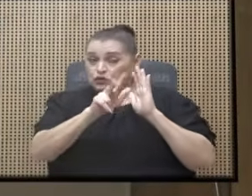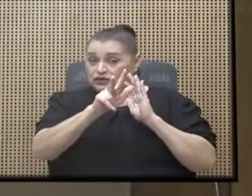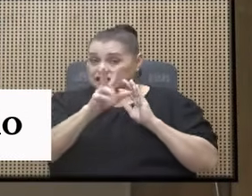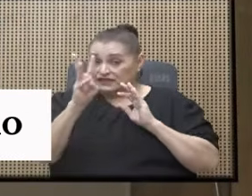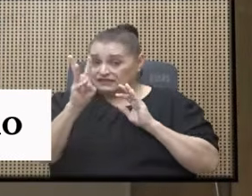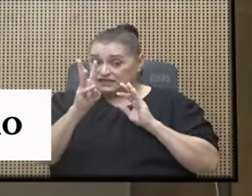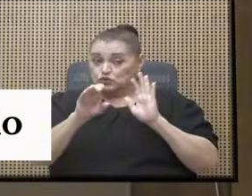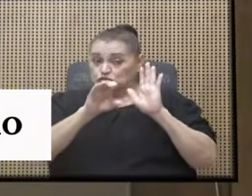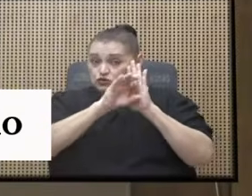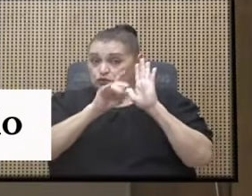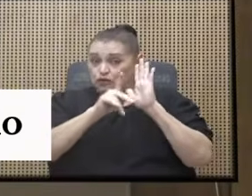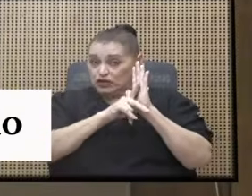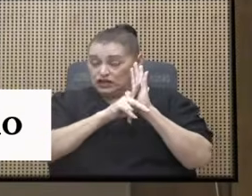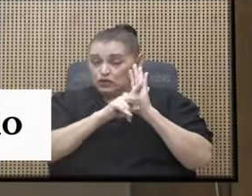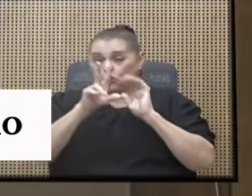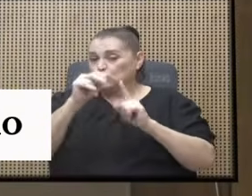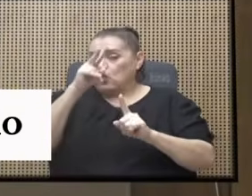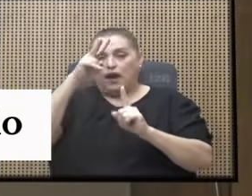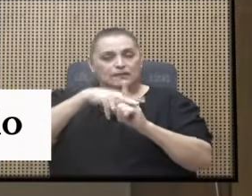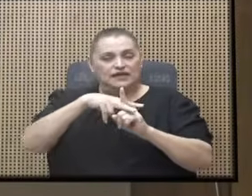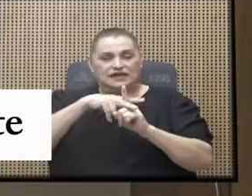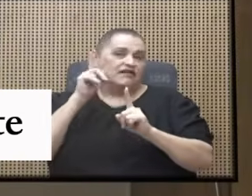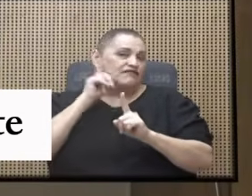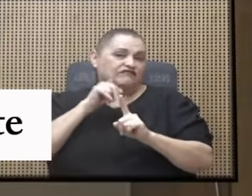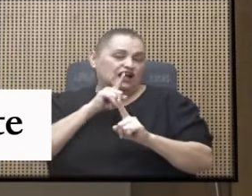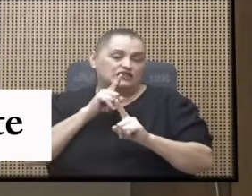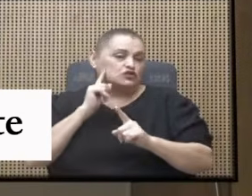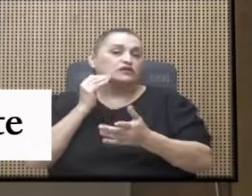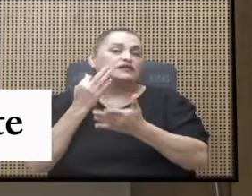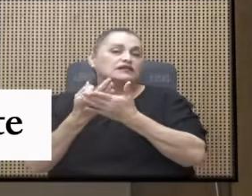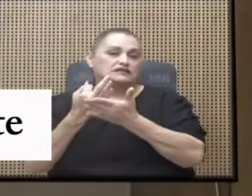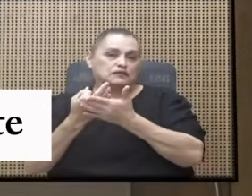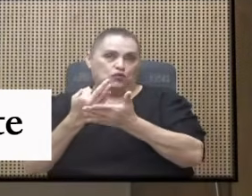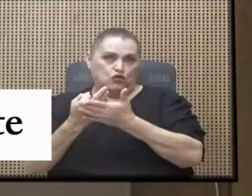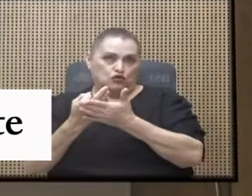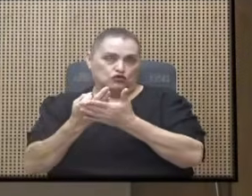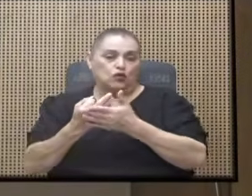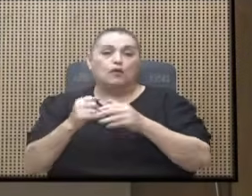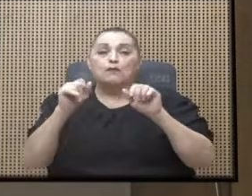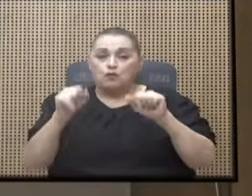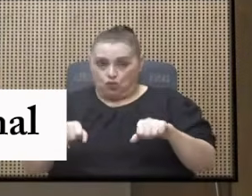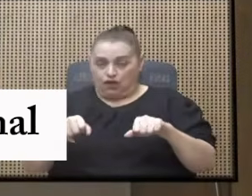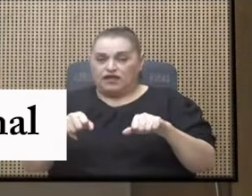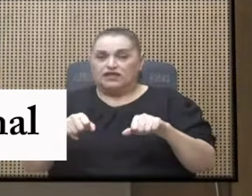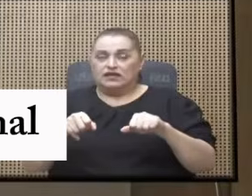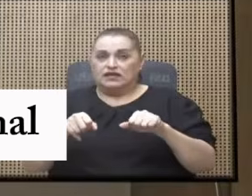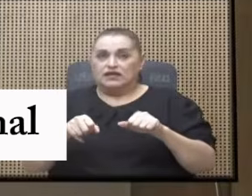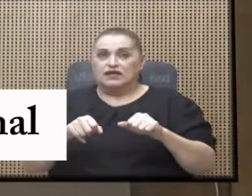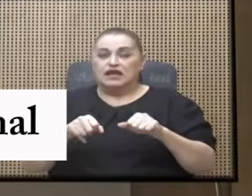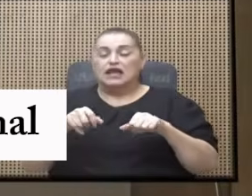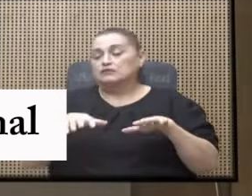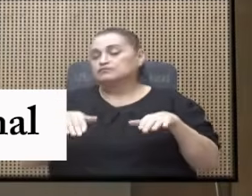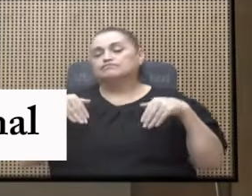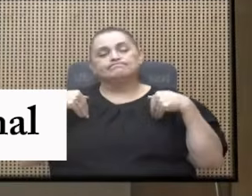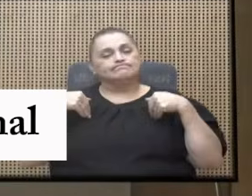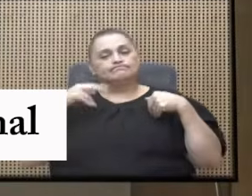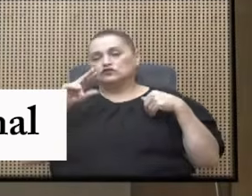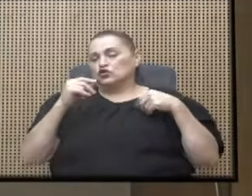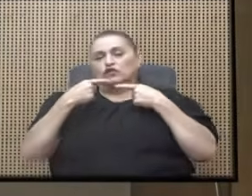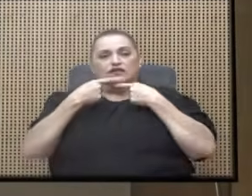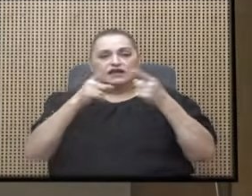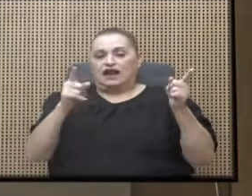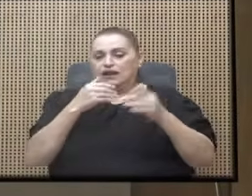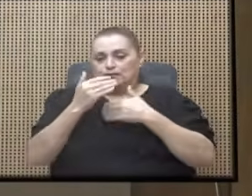Política, no le aplica el delito de falso testimonio, ¿verdad? Porque puede válidamente abstenerse a declarar en un proceso